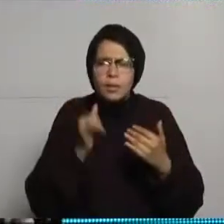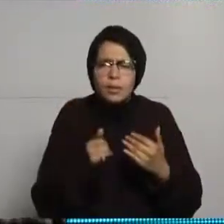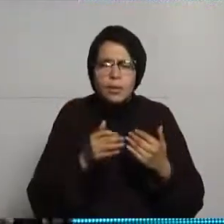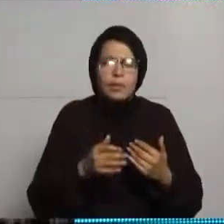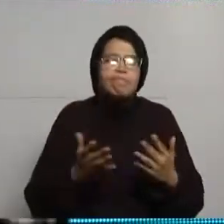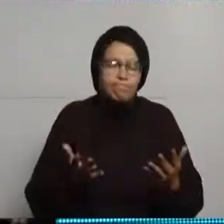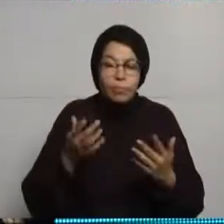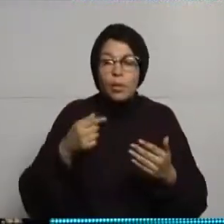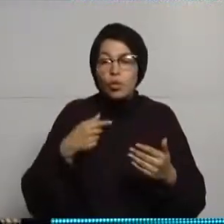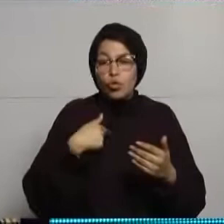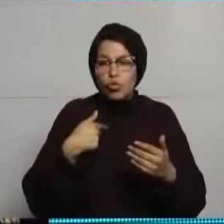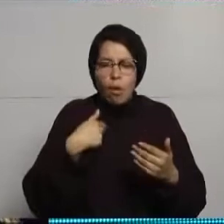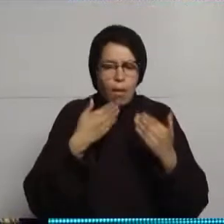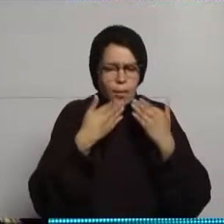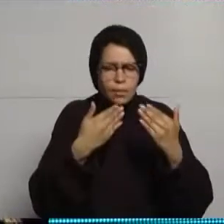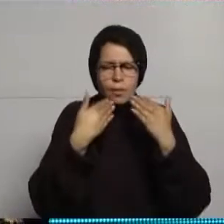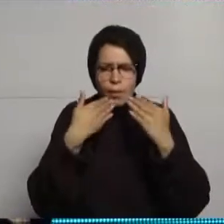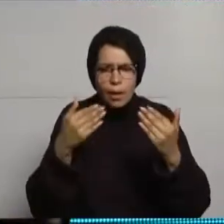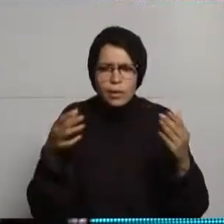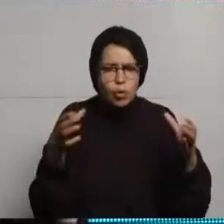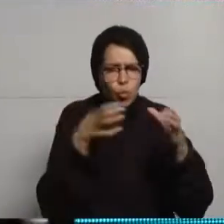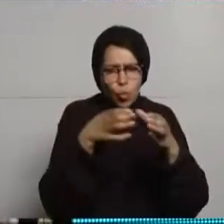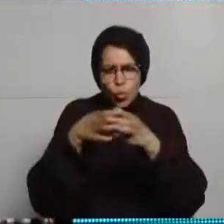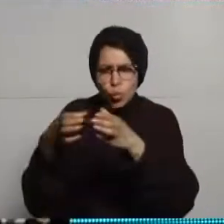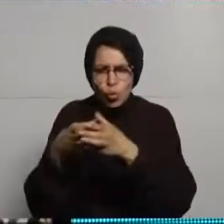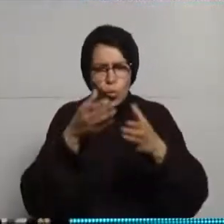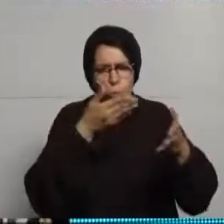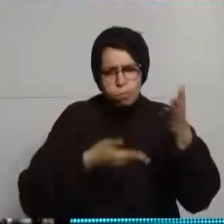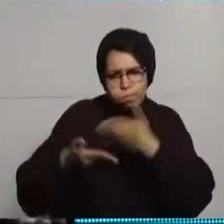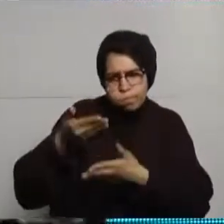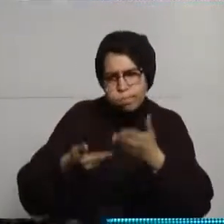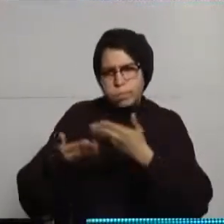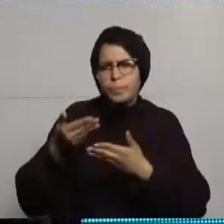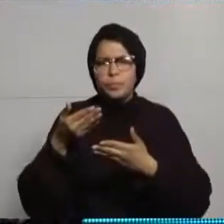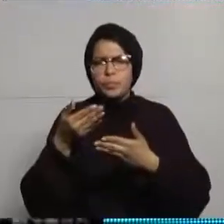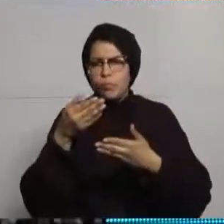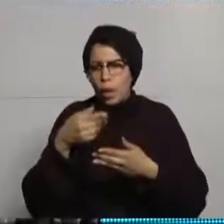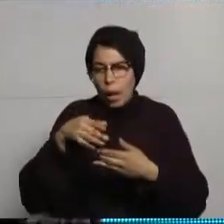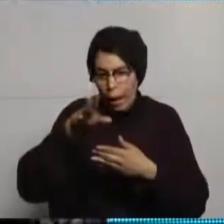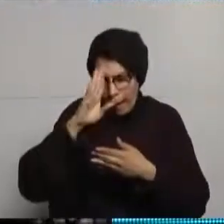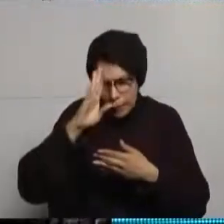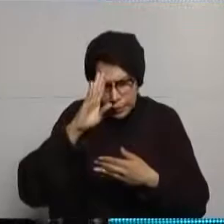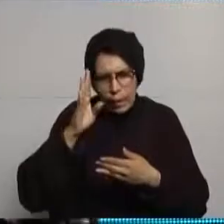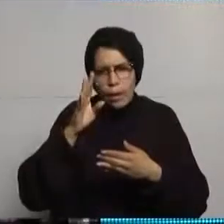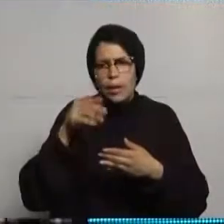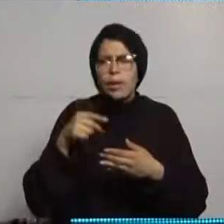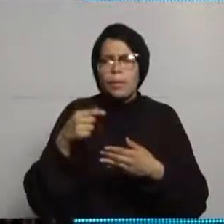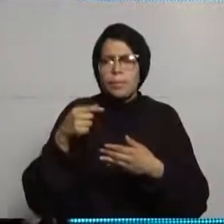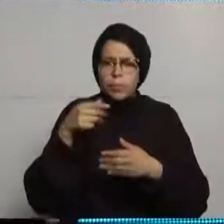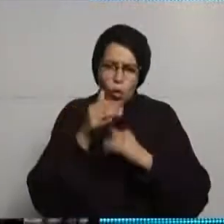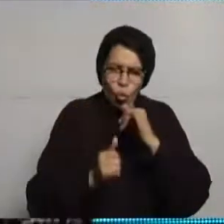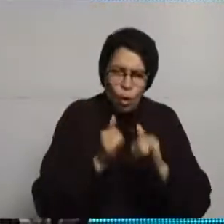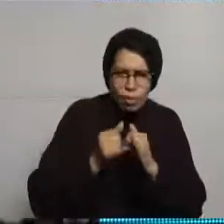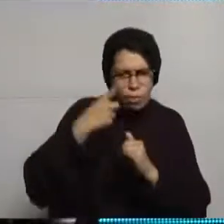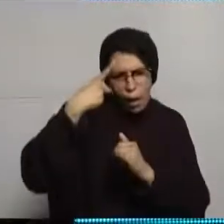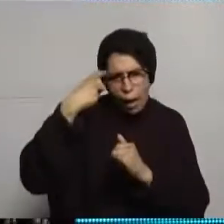soy una gran partidaria justamente de que creo que el trabajo interdisciplinario y también los diferentes saberes y los diferentes enfoques de